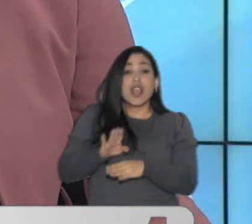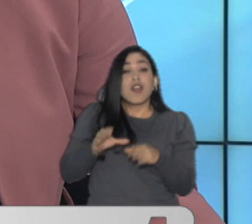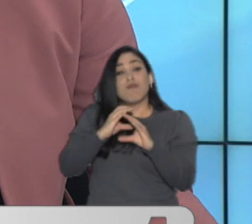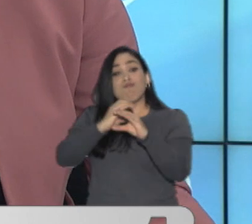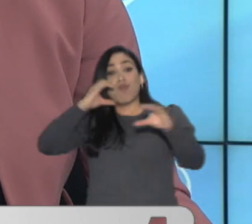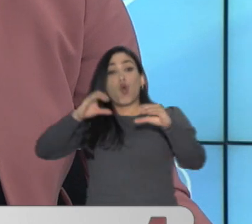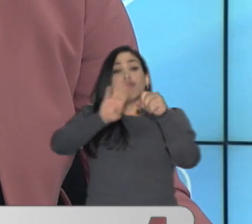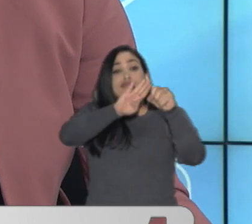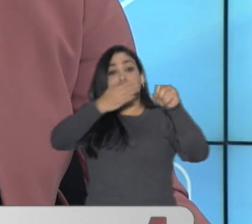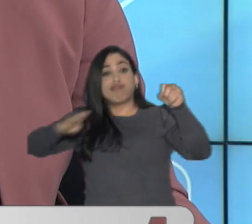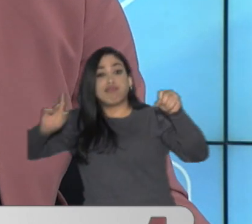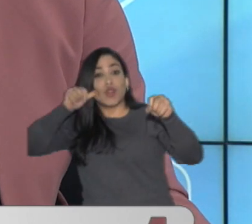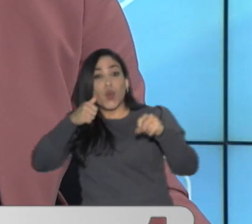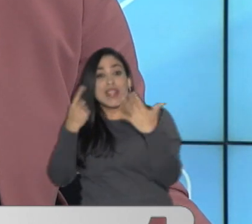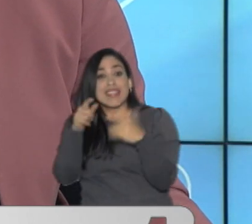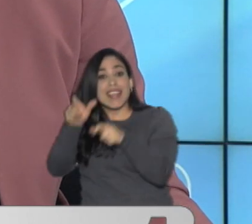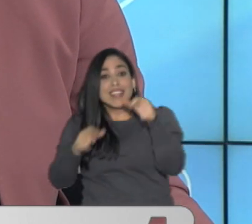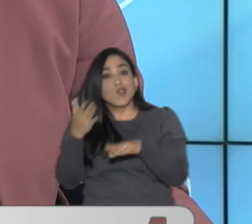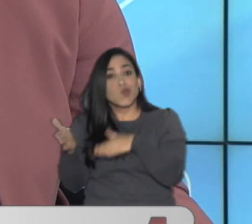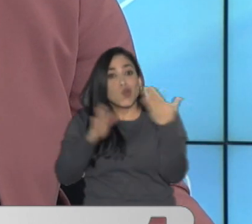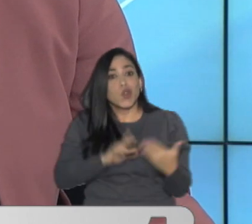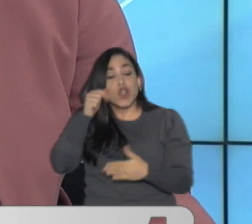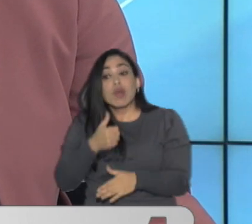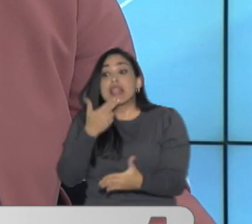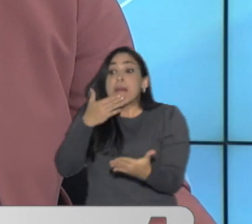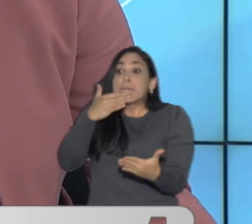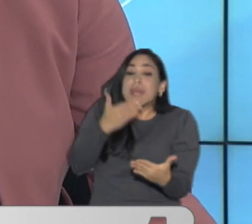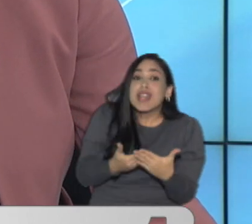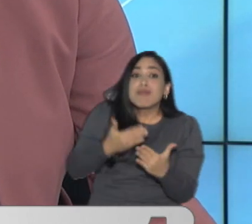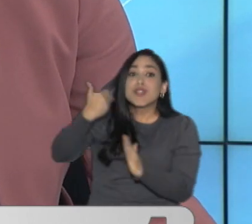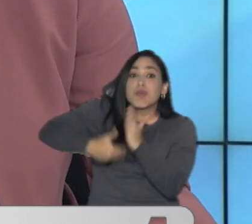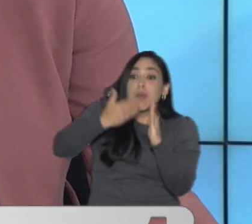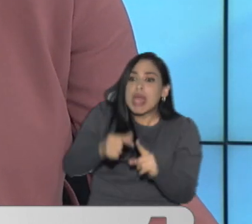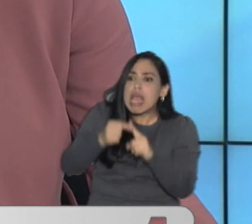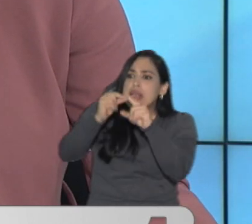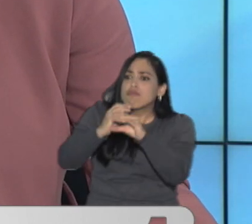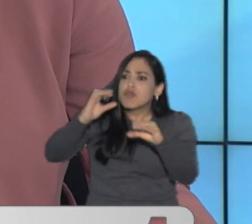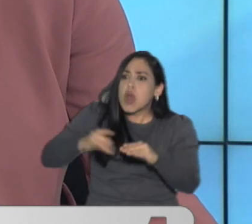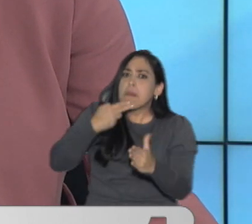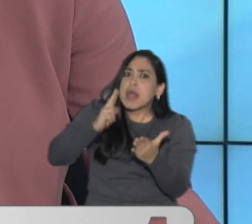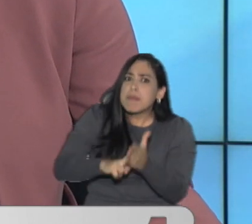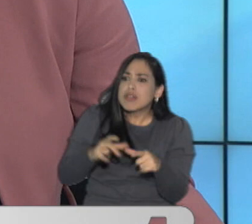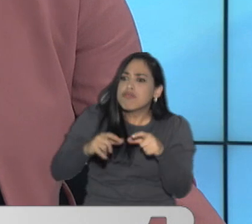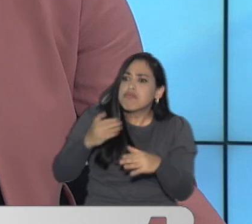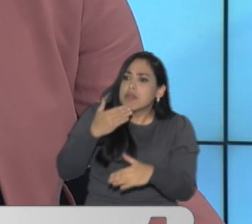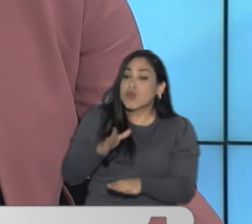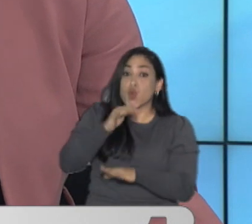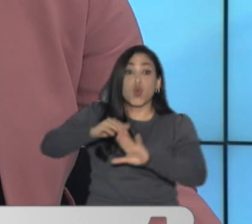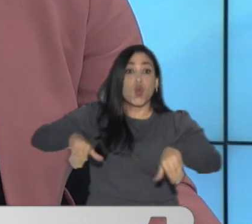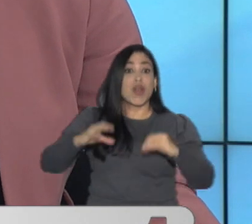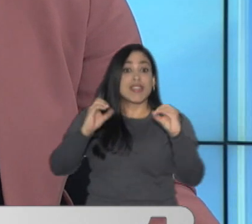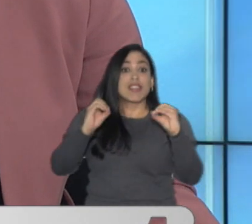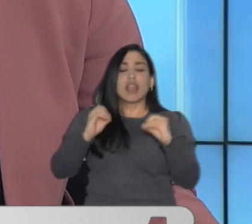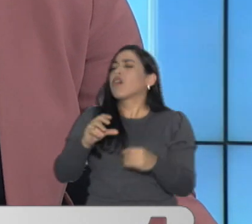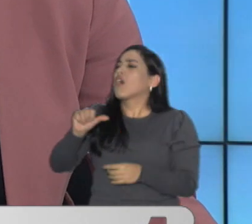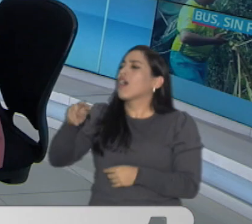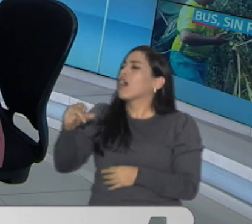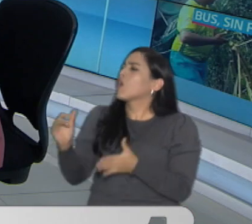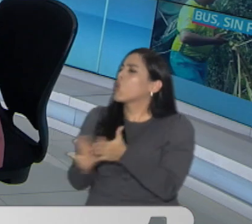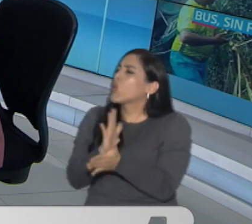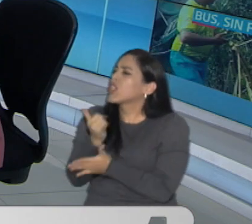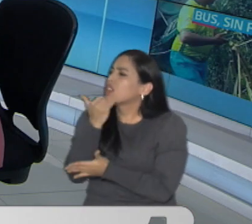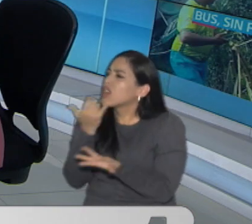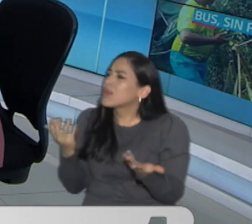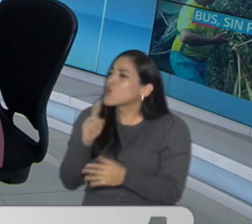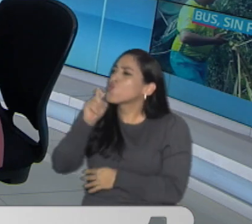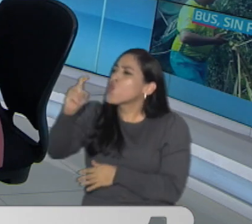niños fallecidos, no contaba con registro de alguna empresa de transporte especial ni con tarjeta de operación. Ana Mercedes Ariza, con el reporte